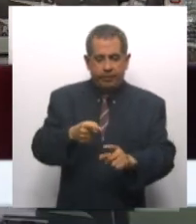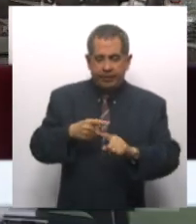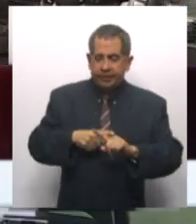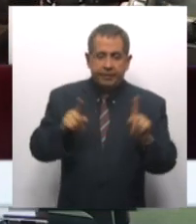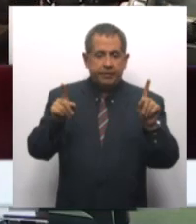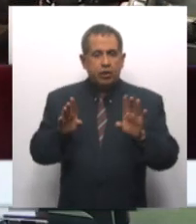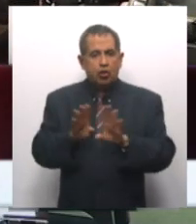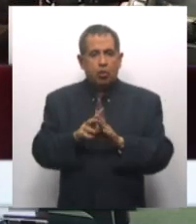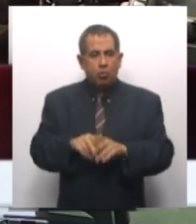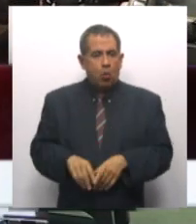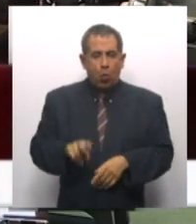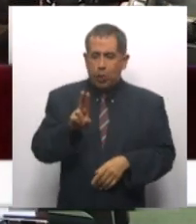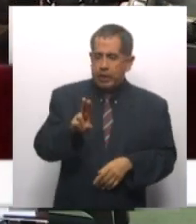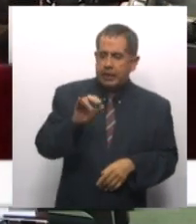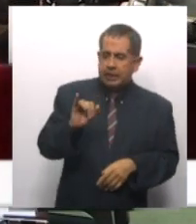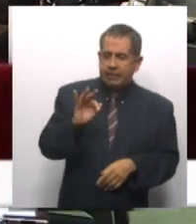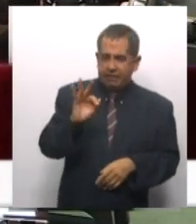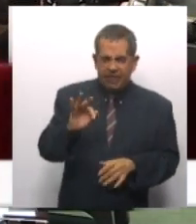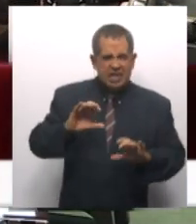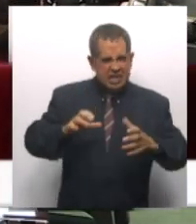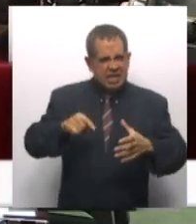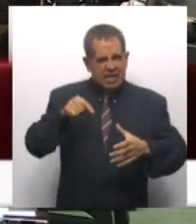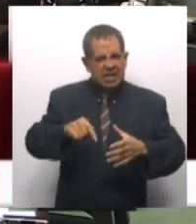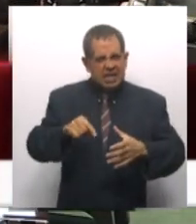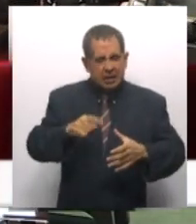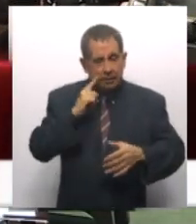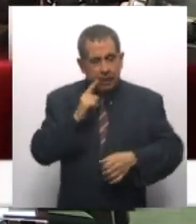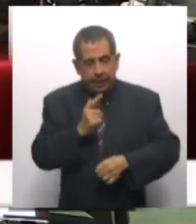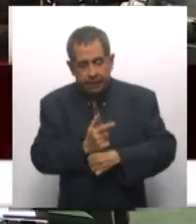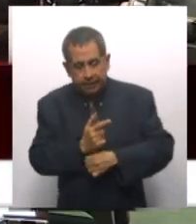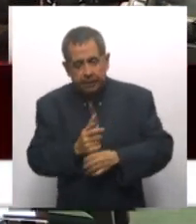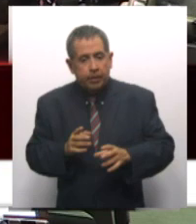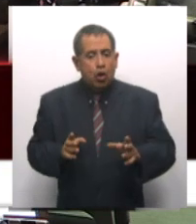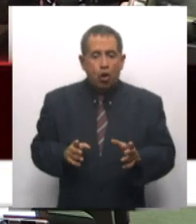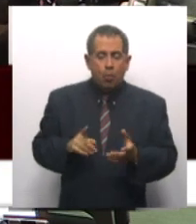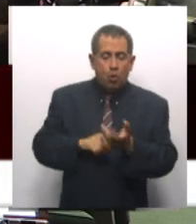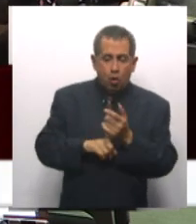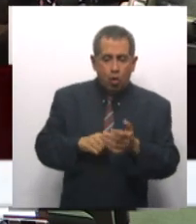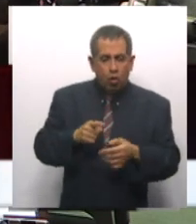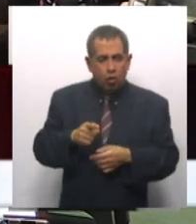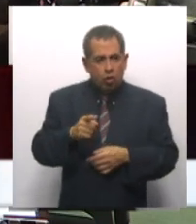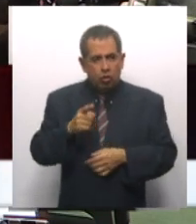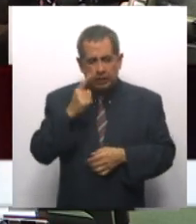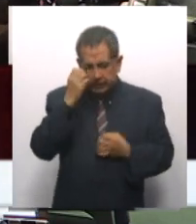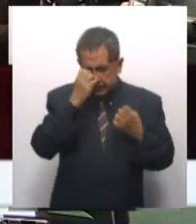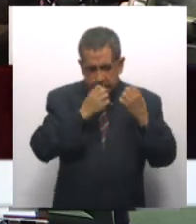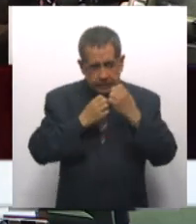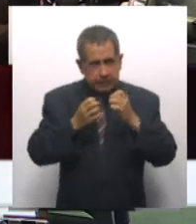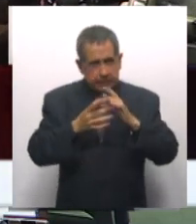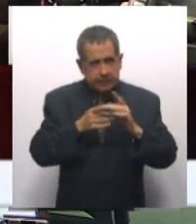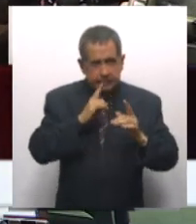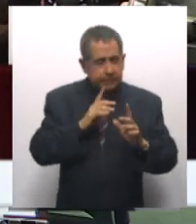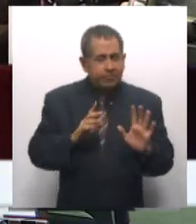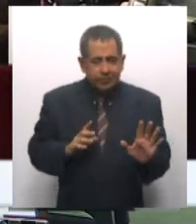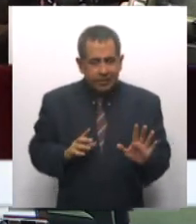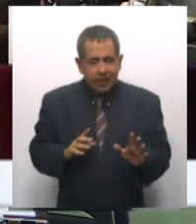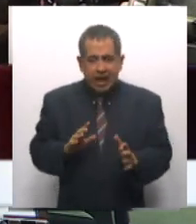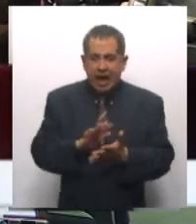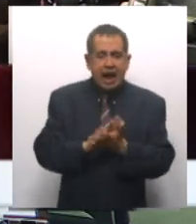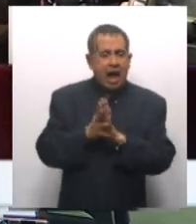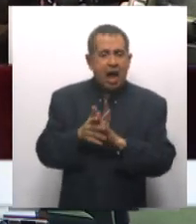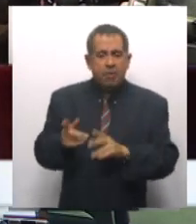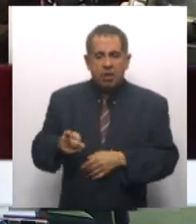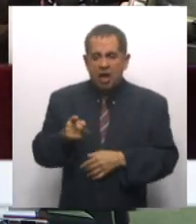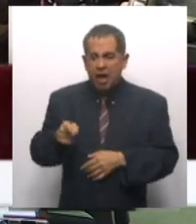fisonomía de la Unidad de Inteligencia Financiera de una entidad de inteligencia con perfil analítico y discreto a una